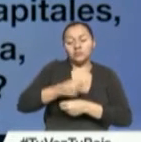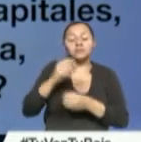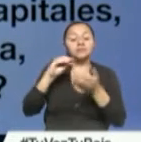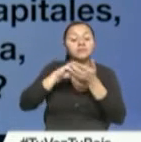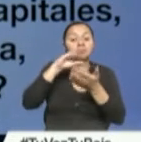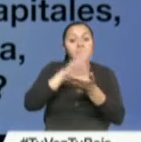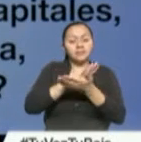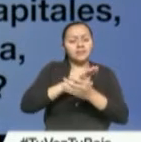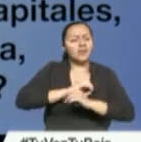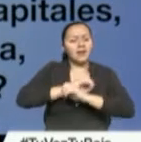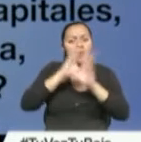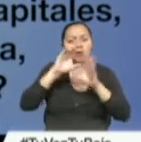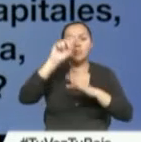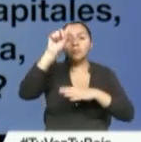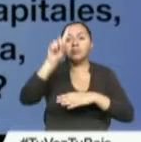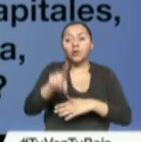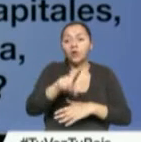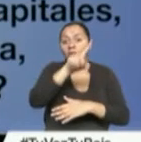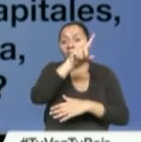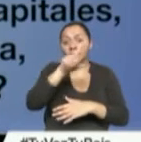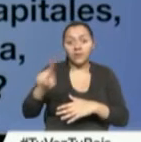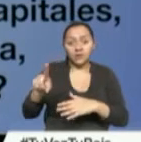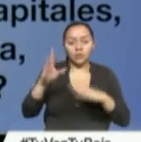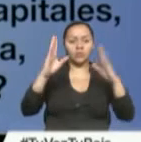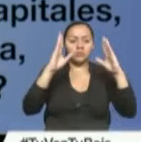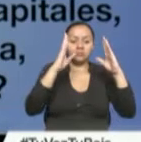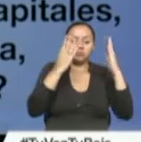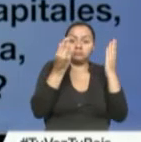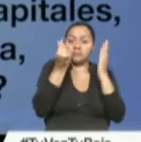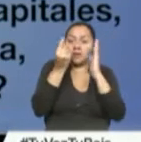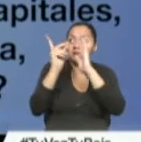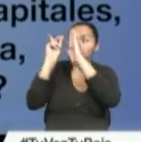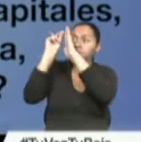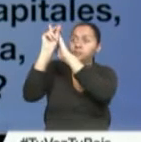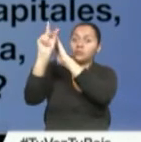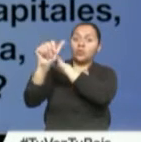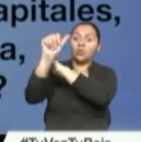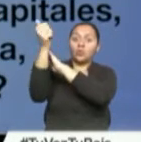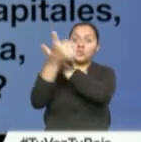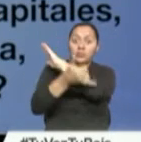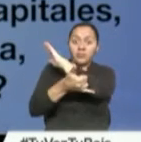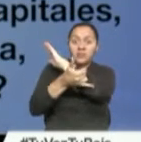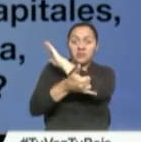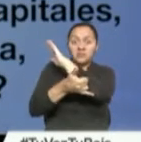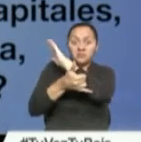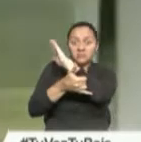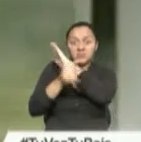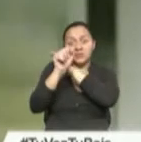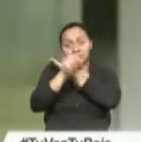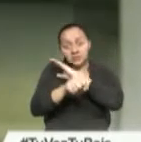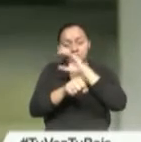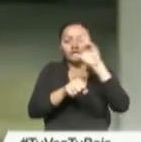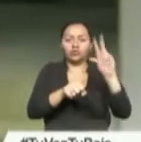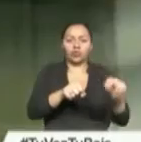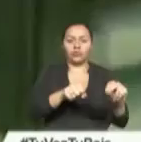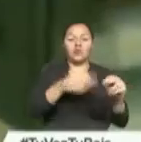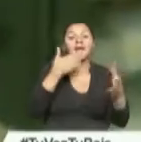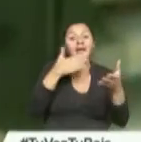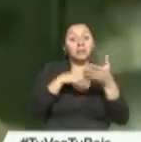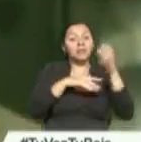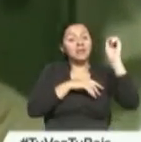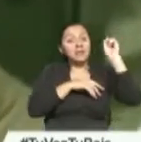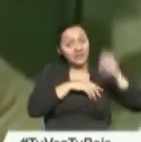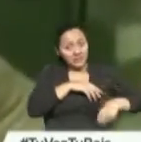establezca como prohibición tener bienes o capitales de cualquier naturaleza en paraísos fiscales? De ganar el sí,